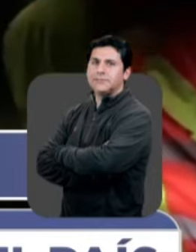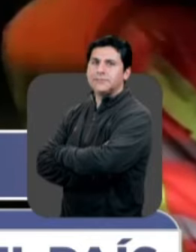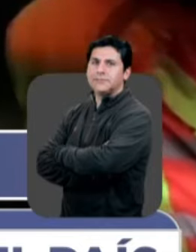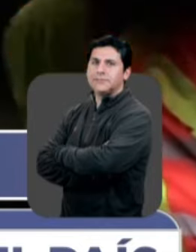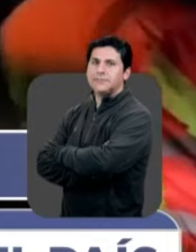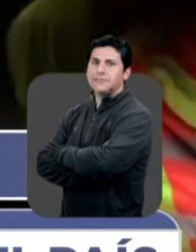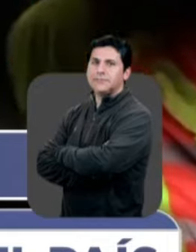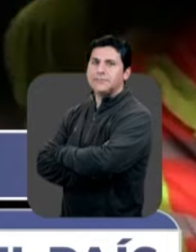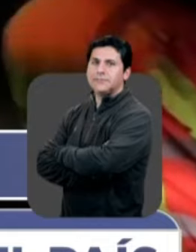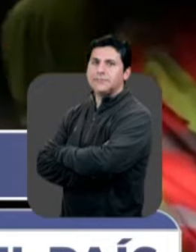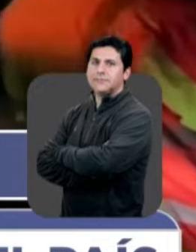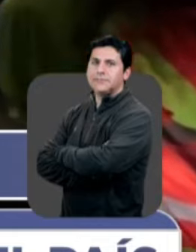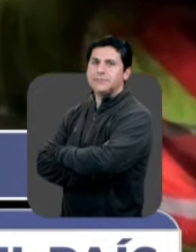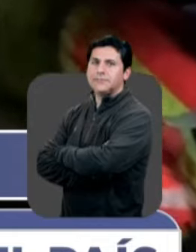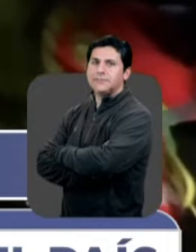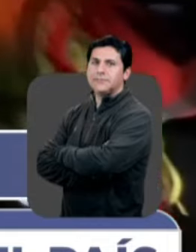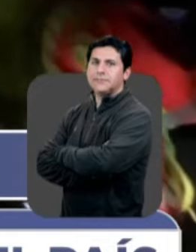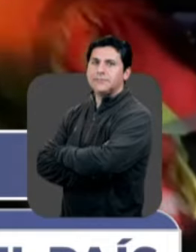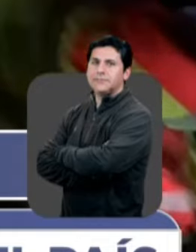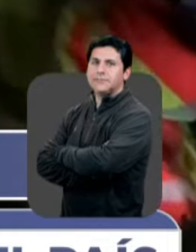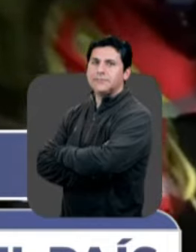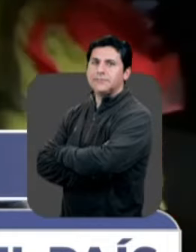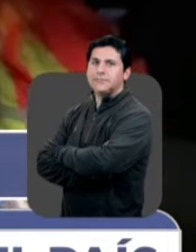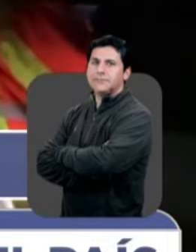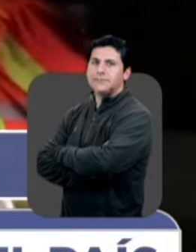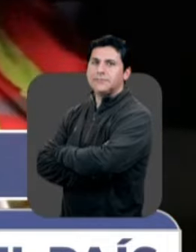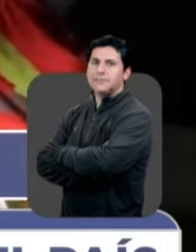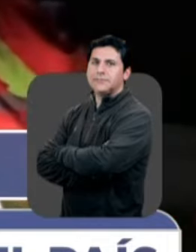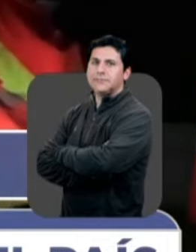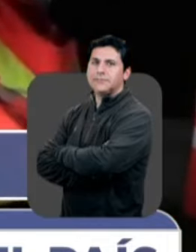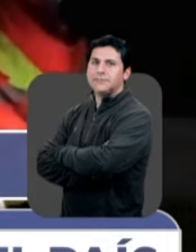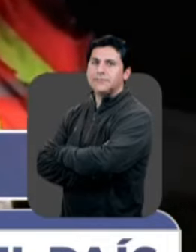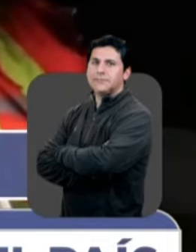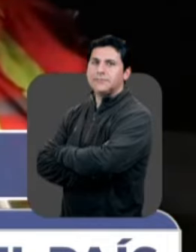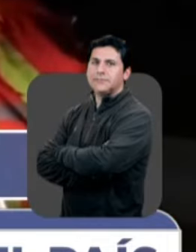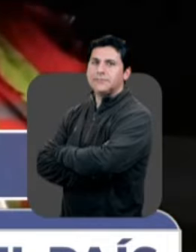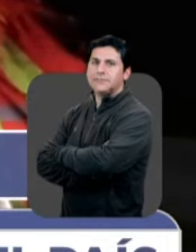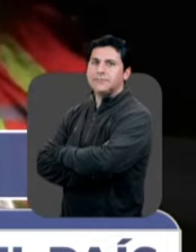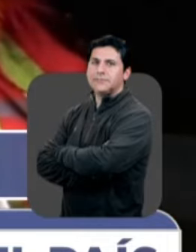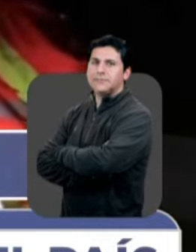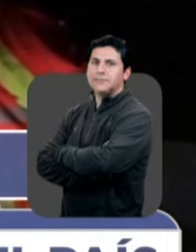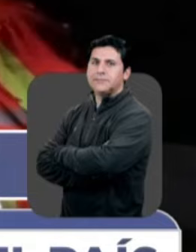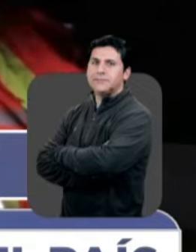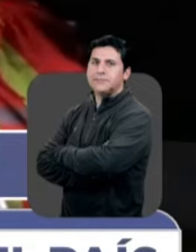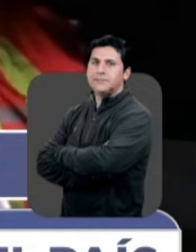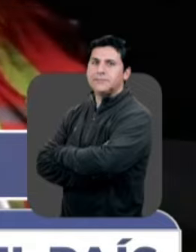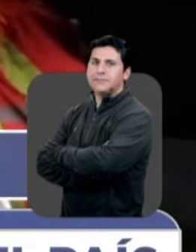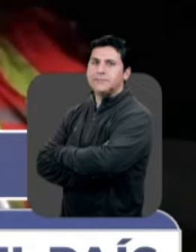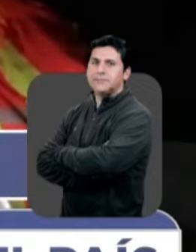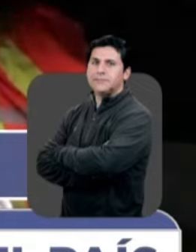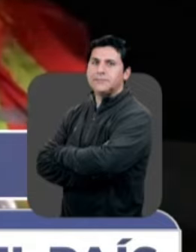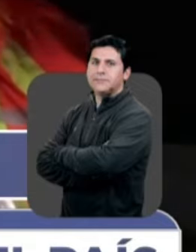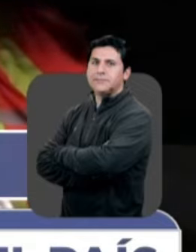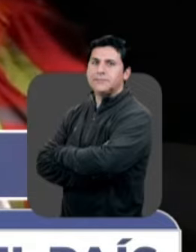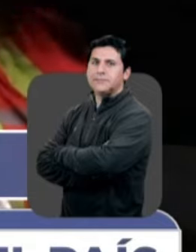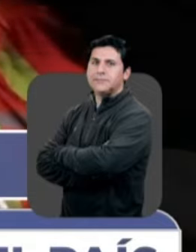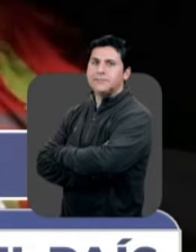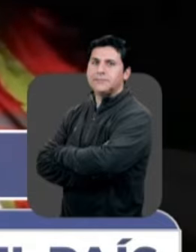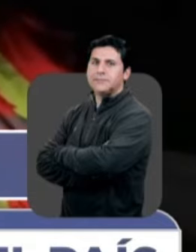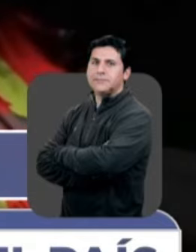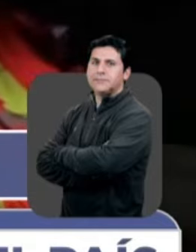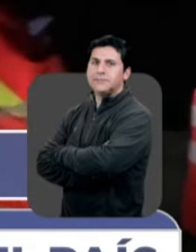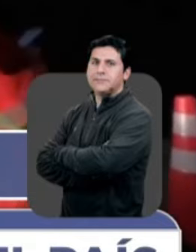han confirmado impactos de bala en sus cabezas y también en la zona torácica. Pero lo que se ha señalado es que